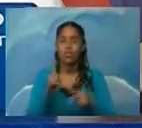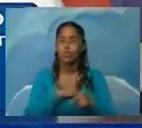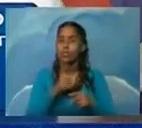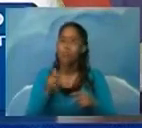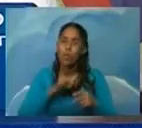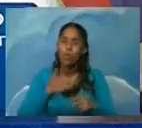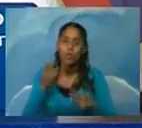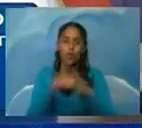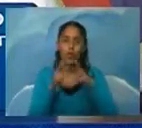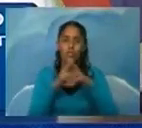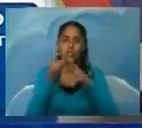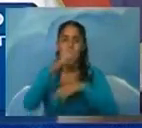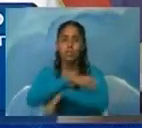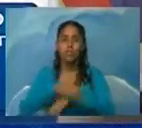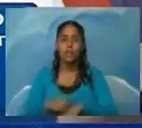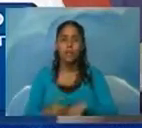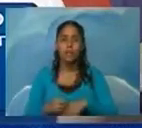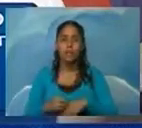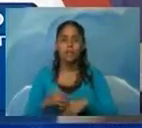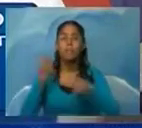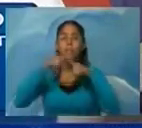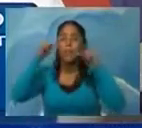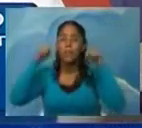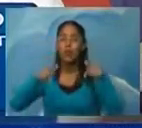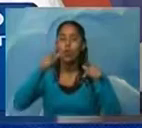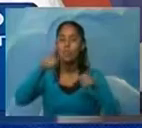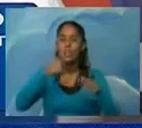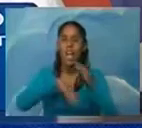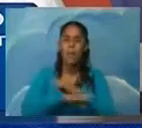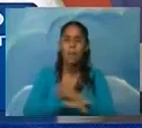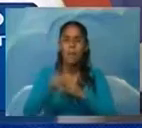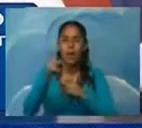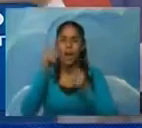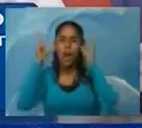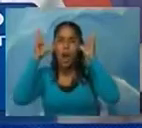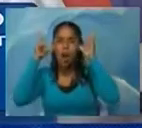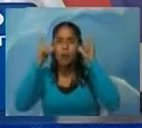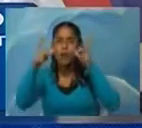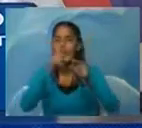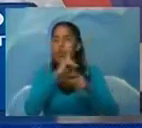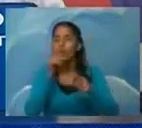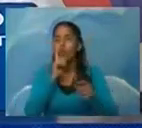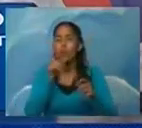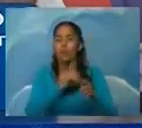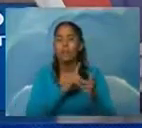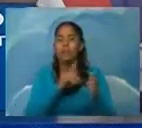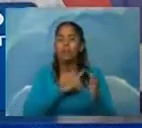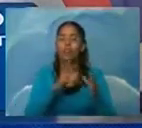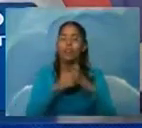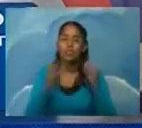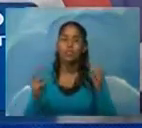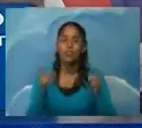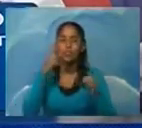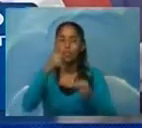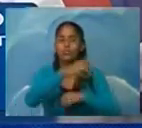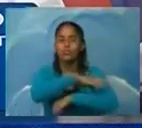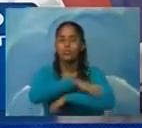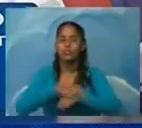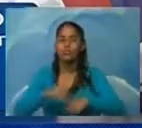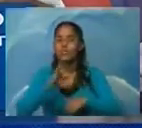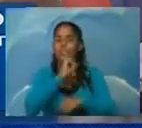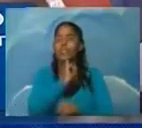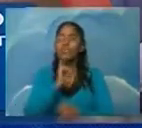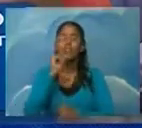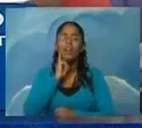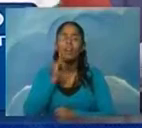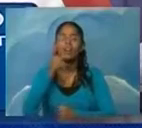esos animalitos. Calamón, pero rabis. Hoy ustedes van a oír los nombres de los animalitos que hay en Israel.